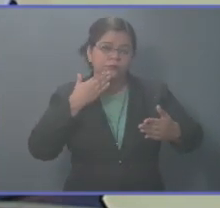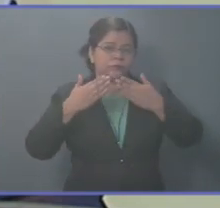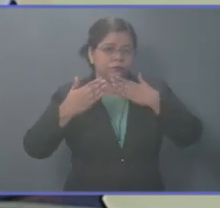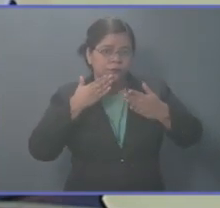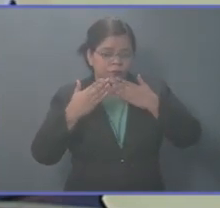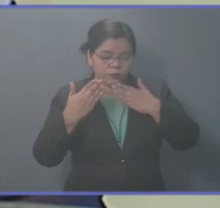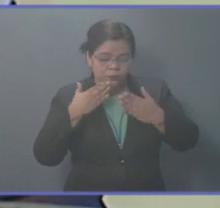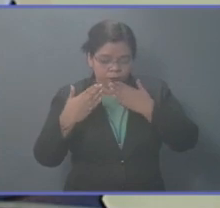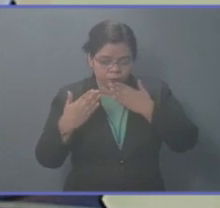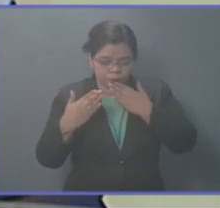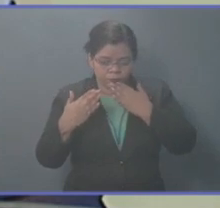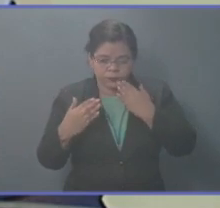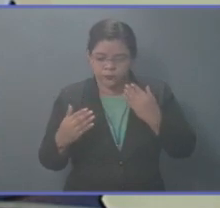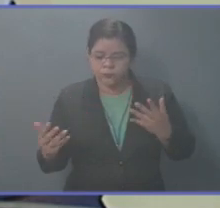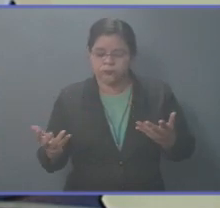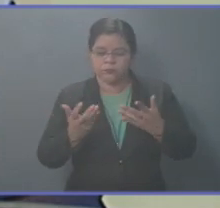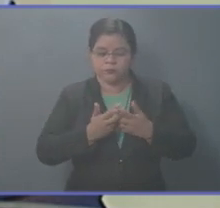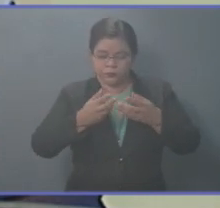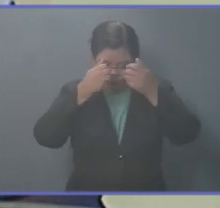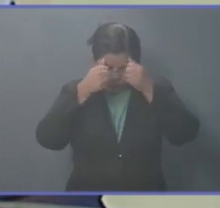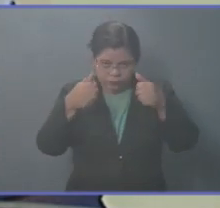para definir si el acuerdo es